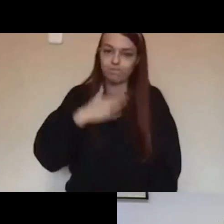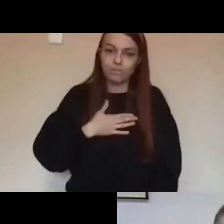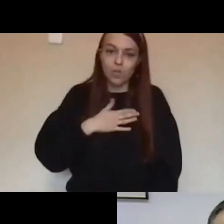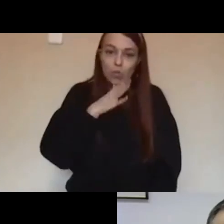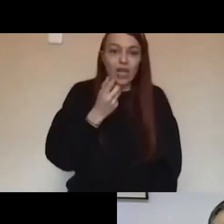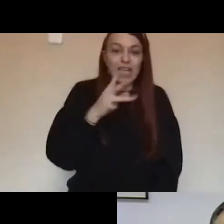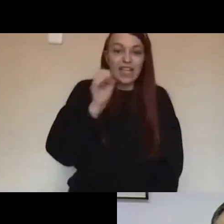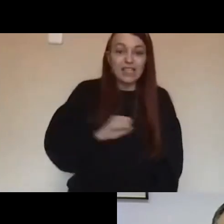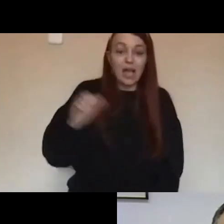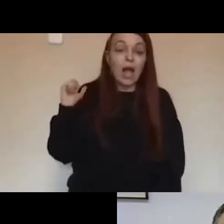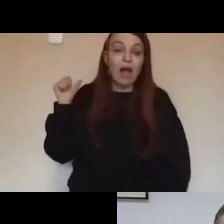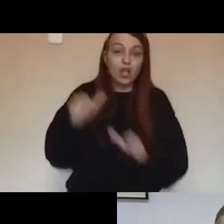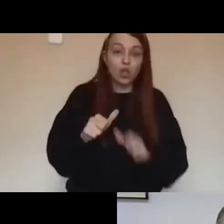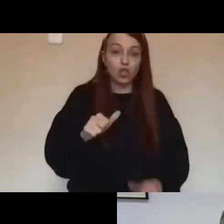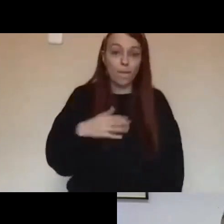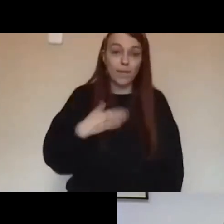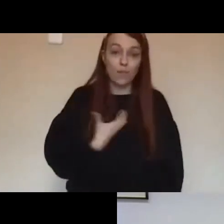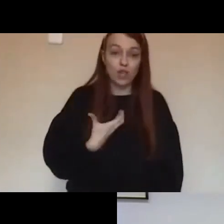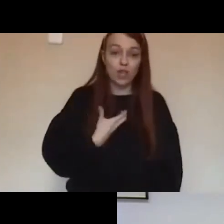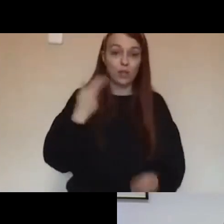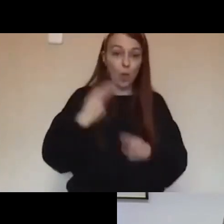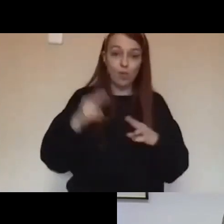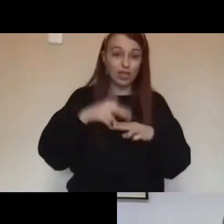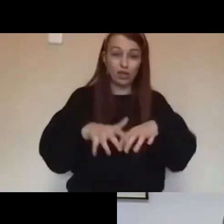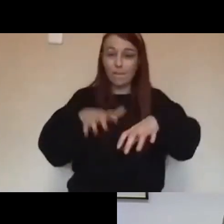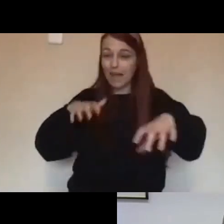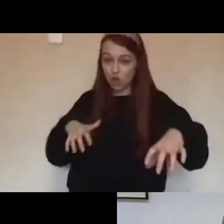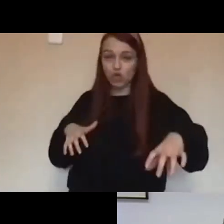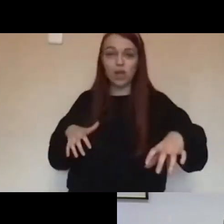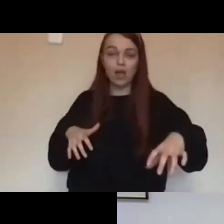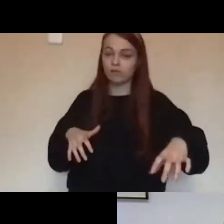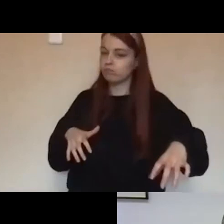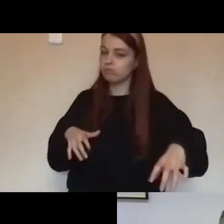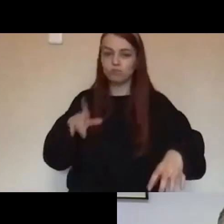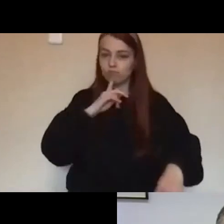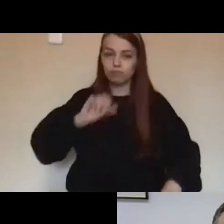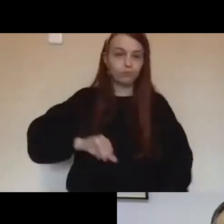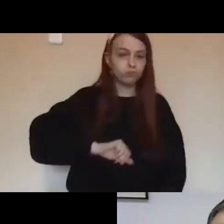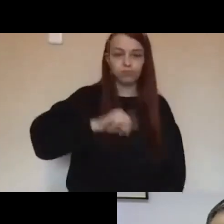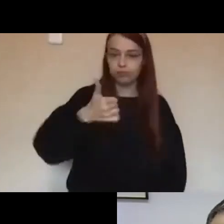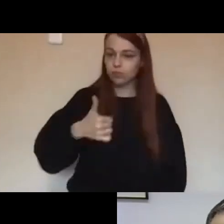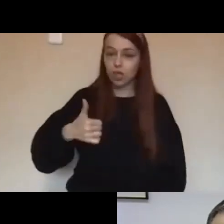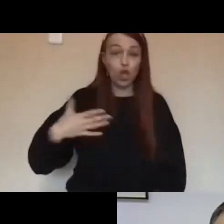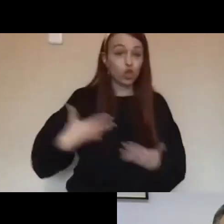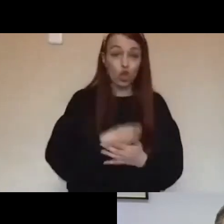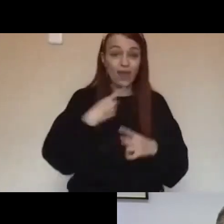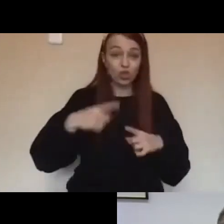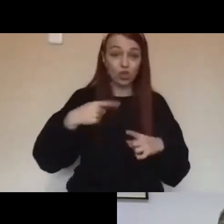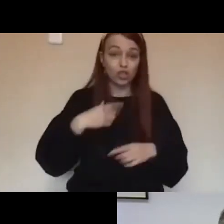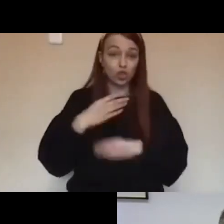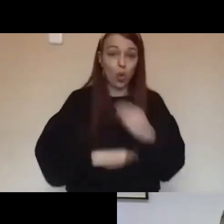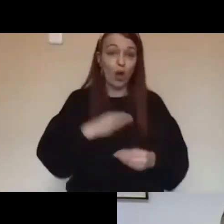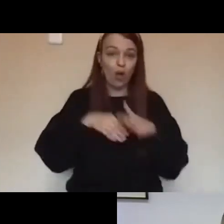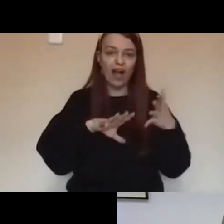años los políticos de Villajoyosa por unanimidad han aprobado y apoyado todo lo que hemos hecho en cuestiones de